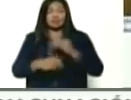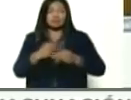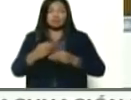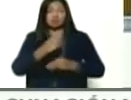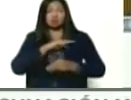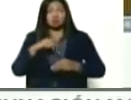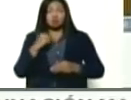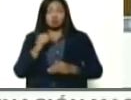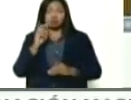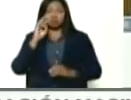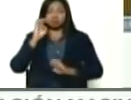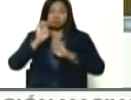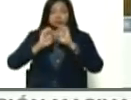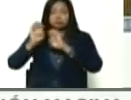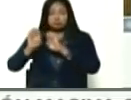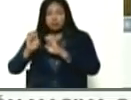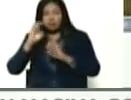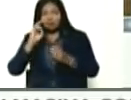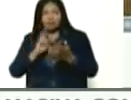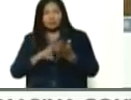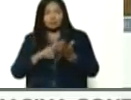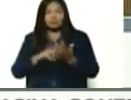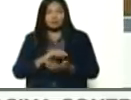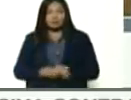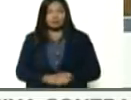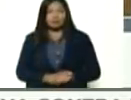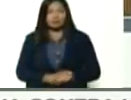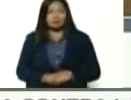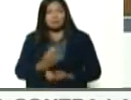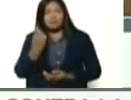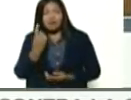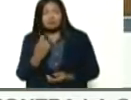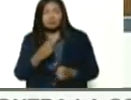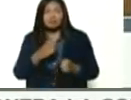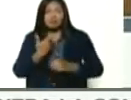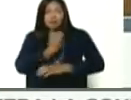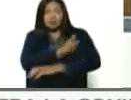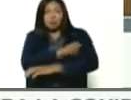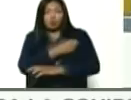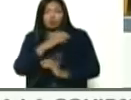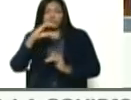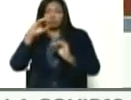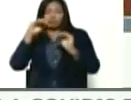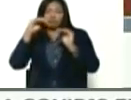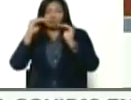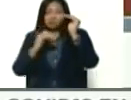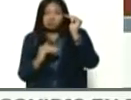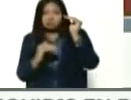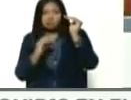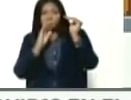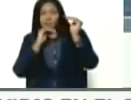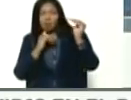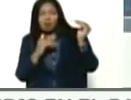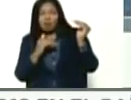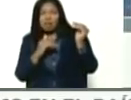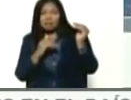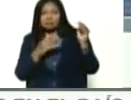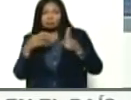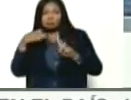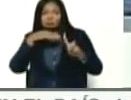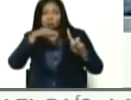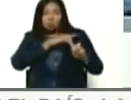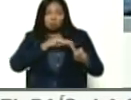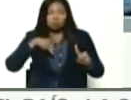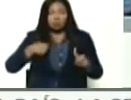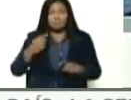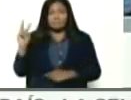habíamos previsto la escasez de vacuna la desigualdad y la persecución contra venezuela'